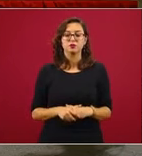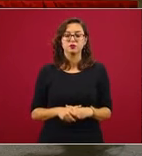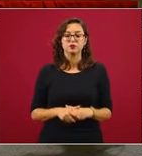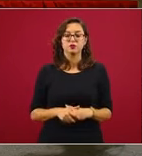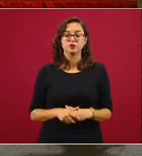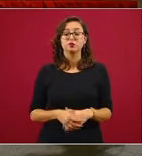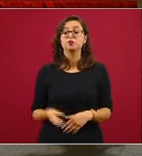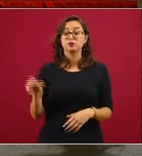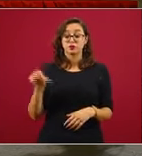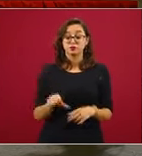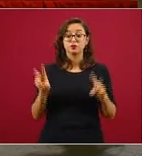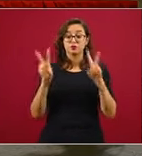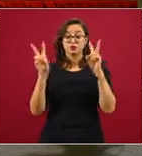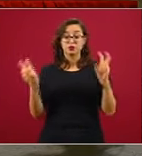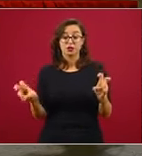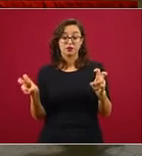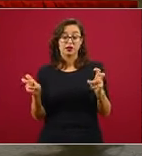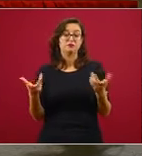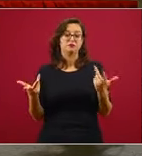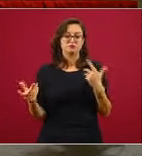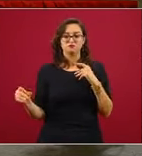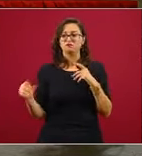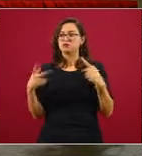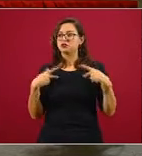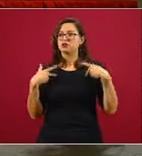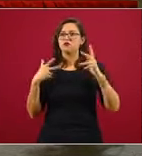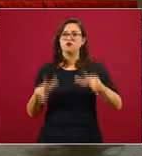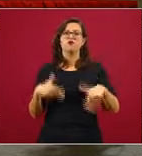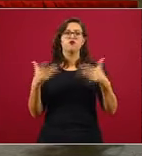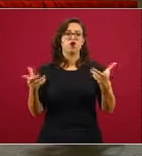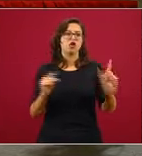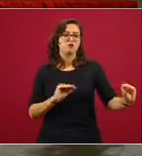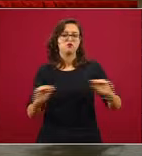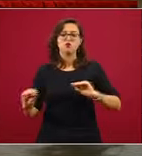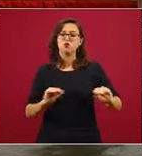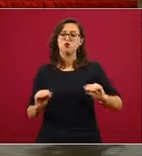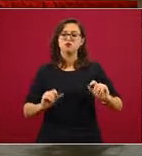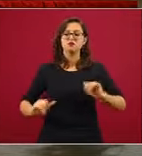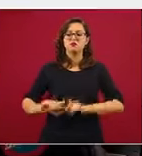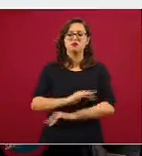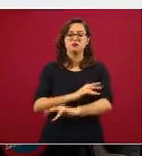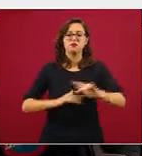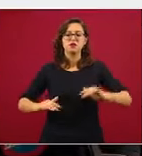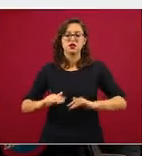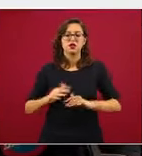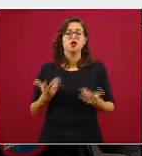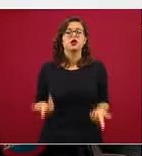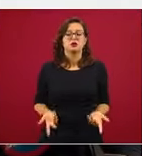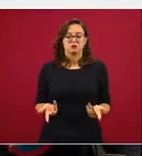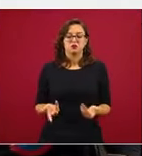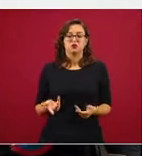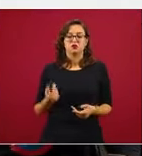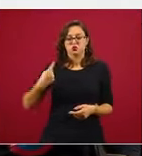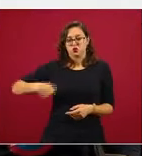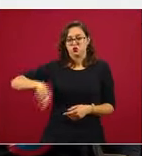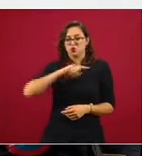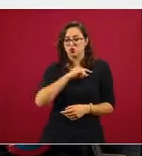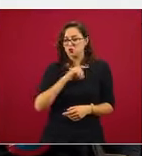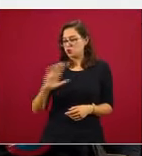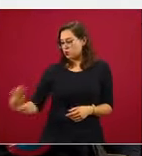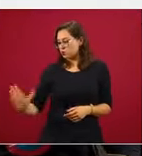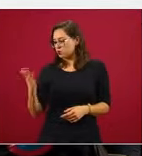el componente temático de movilidad. Entonces quisimos presentar aquellas entidades que precisamente en el